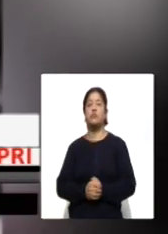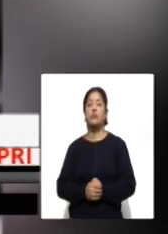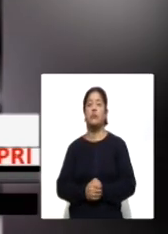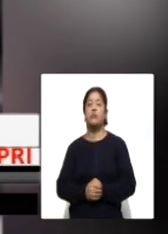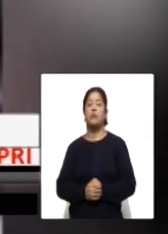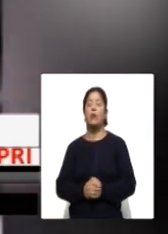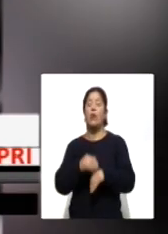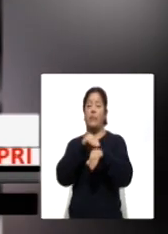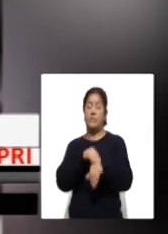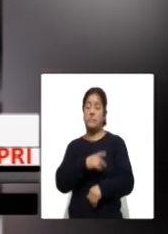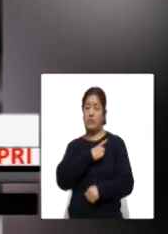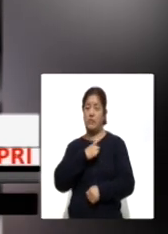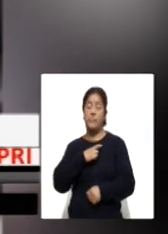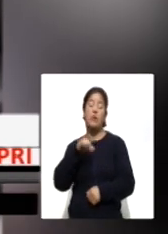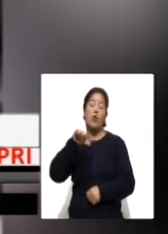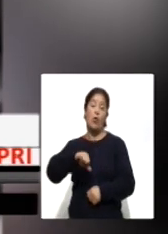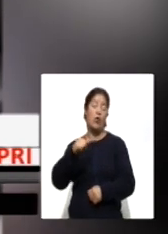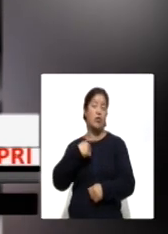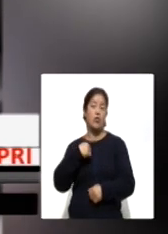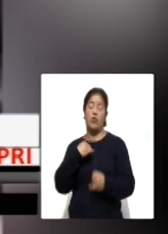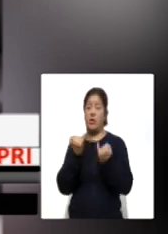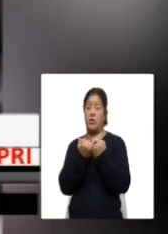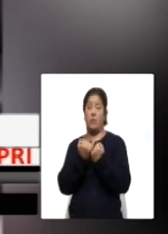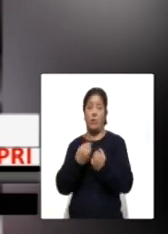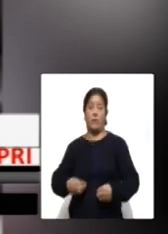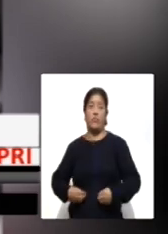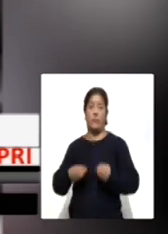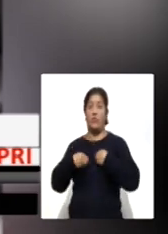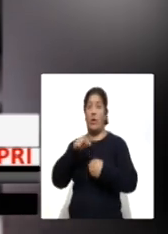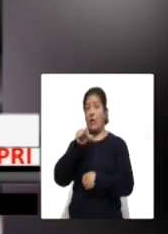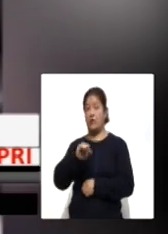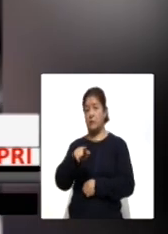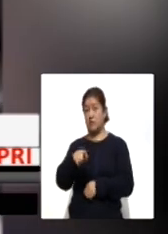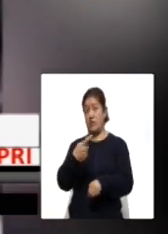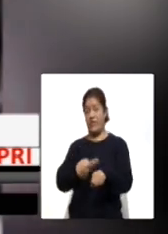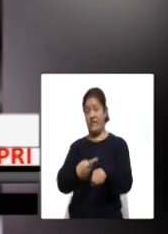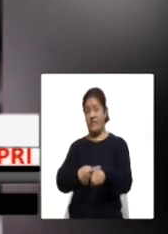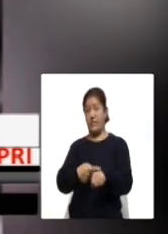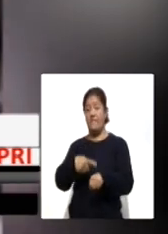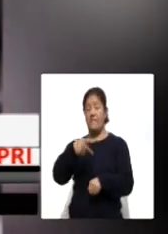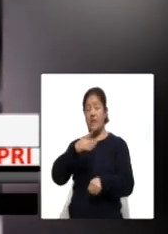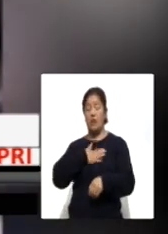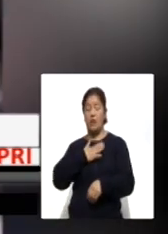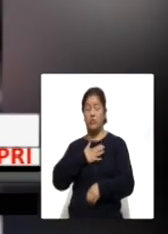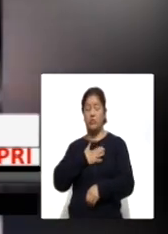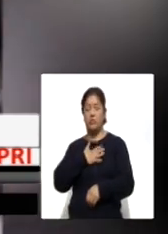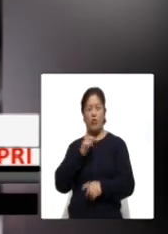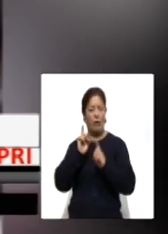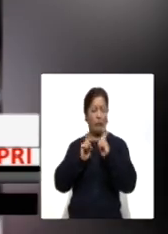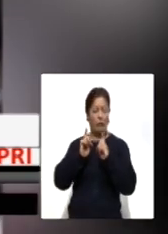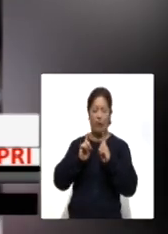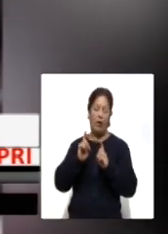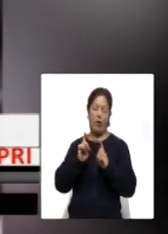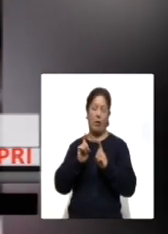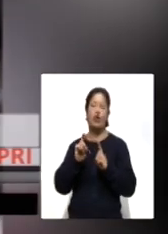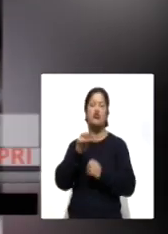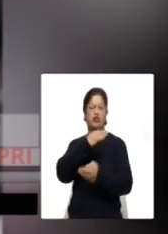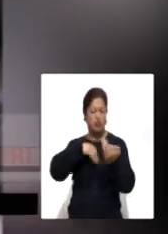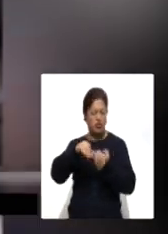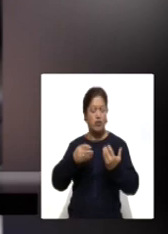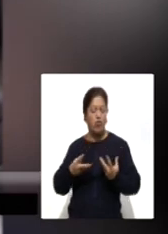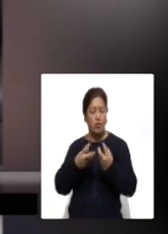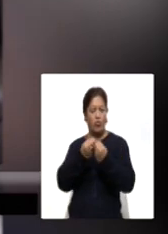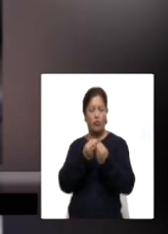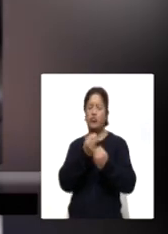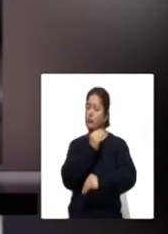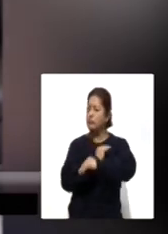muchas familias, estamos viviendo esta enfermedad, pero yo no tengo ninguna duda de que juntos saldremos